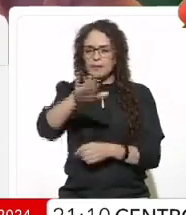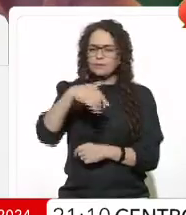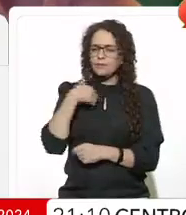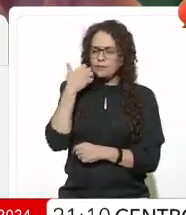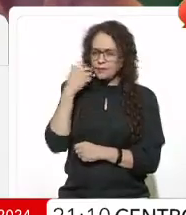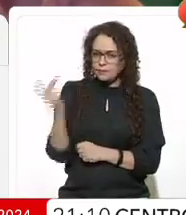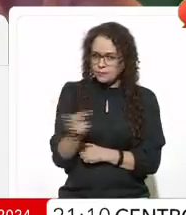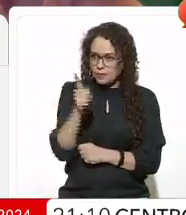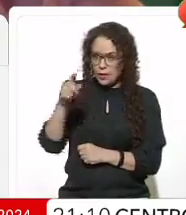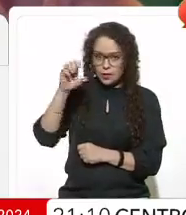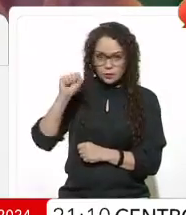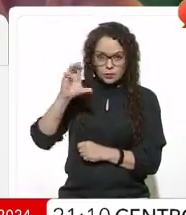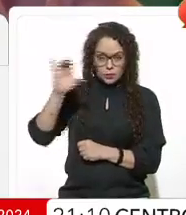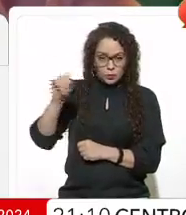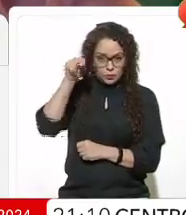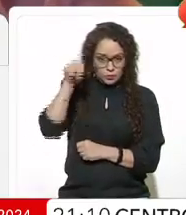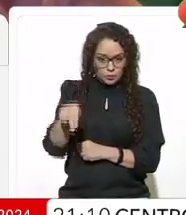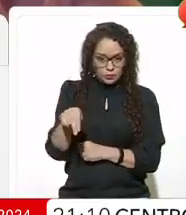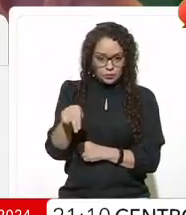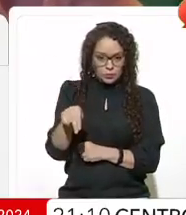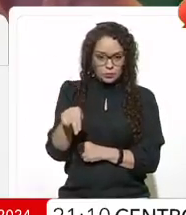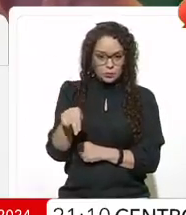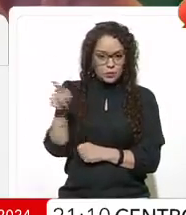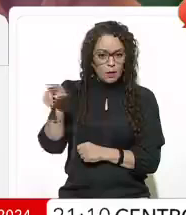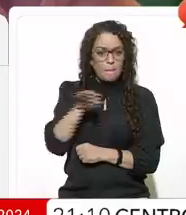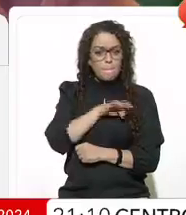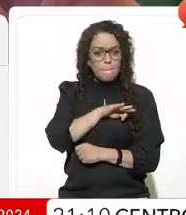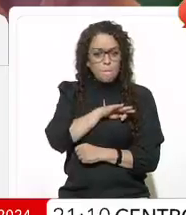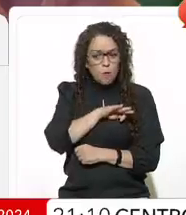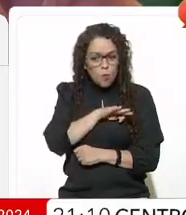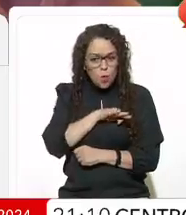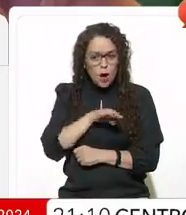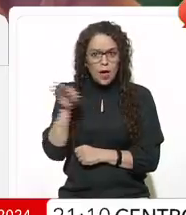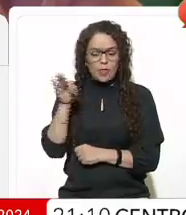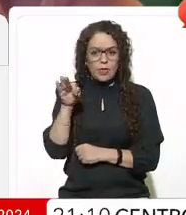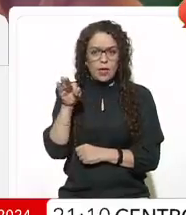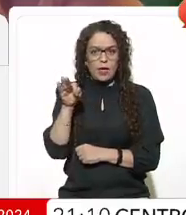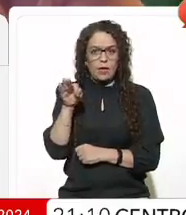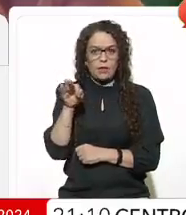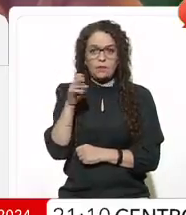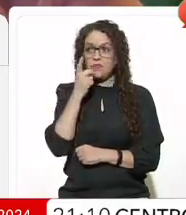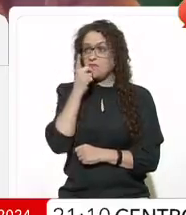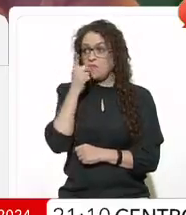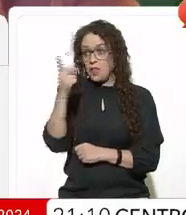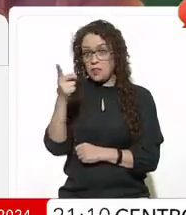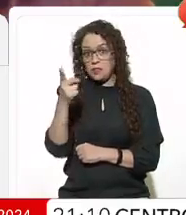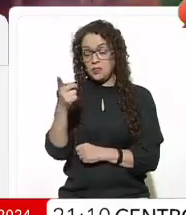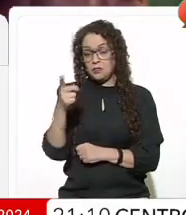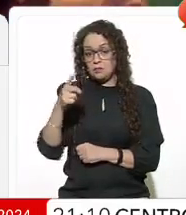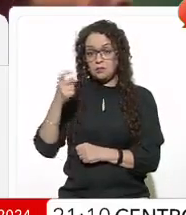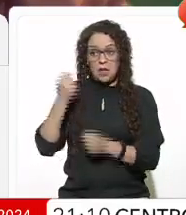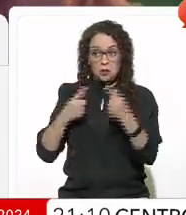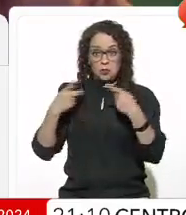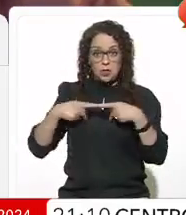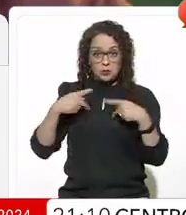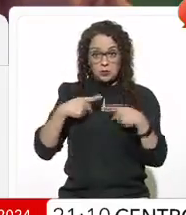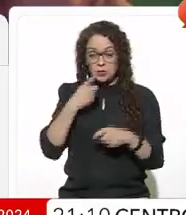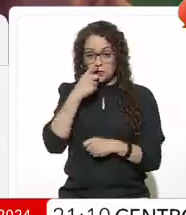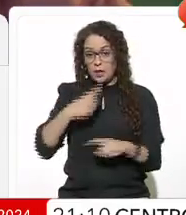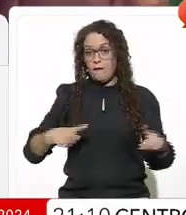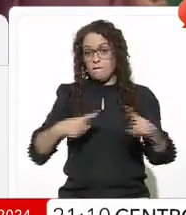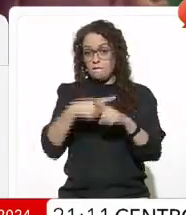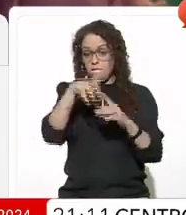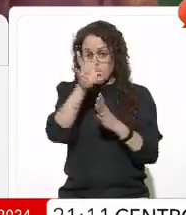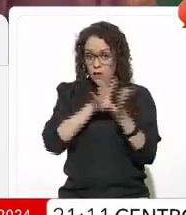eventualmente la Suprema Corte de Justicia podría atraer por inconstitucionalidad, que es lo que hemos escuchado a algunos legisladores